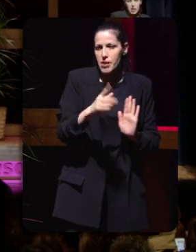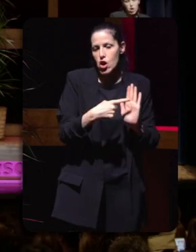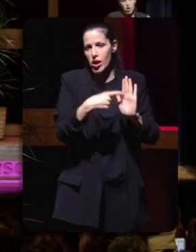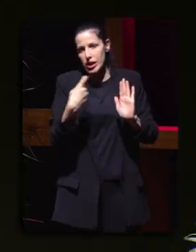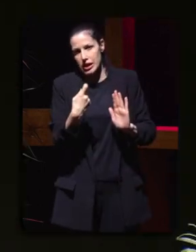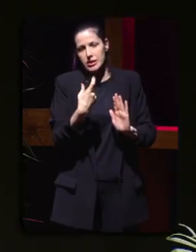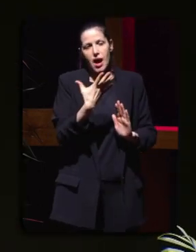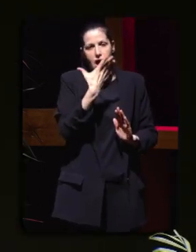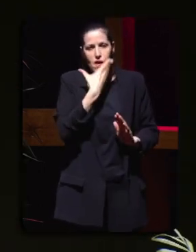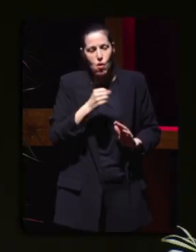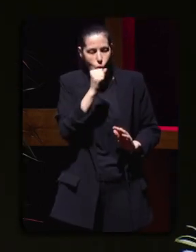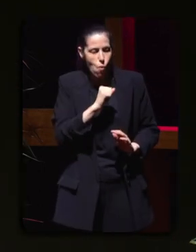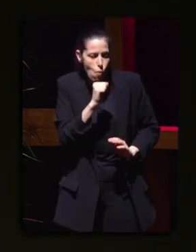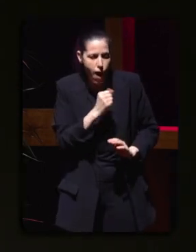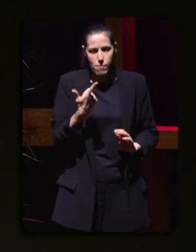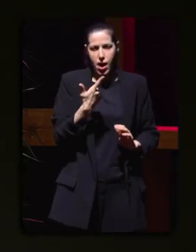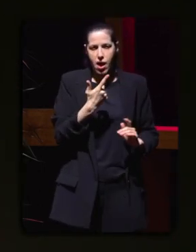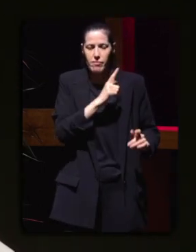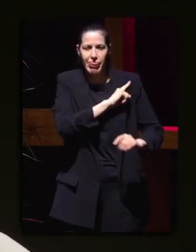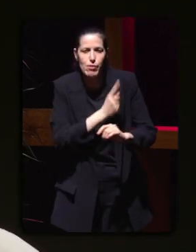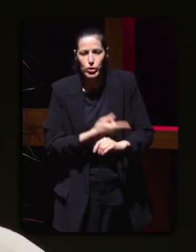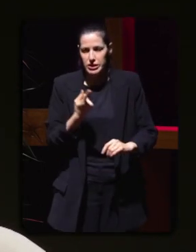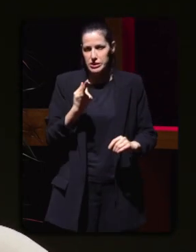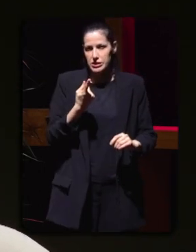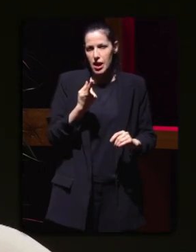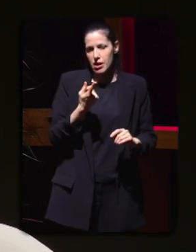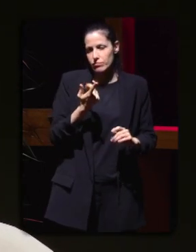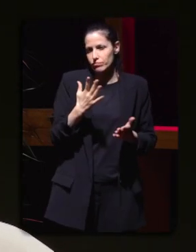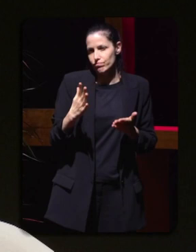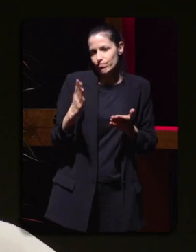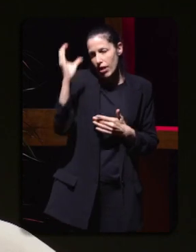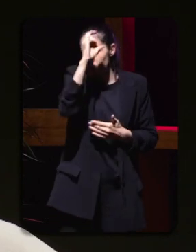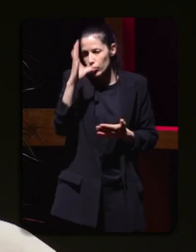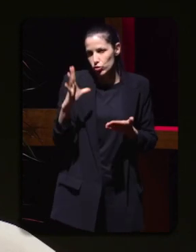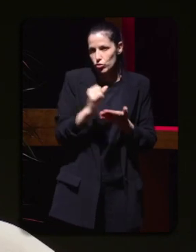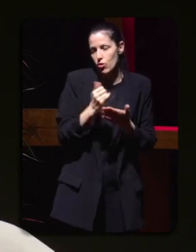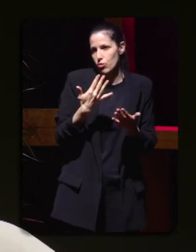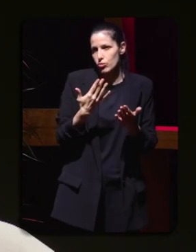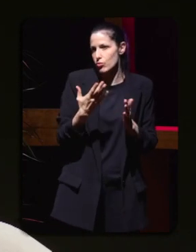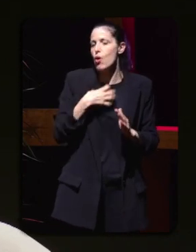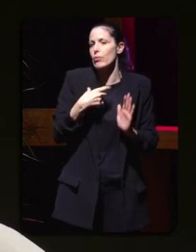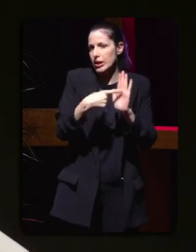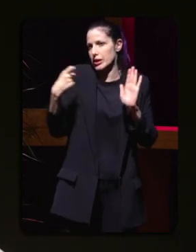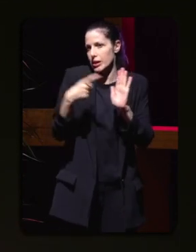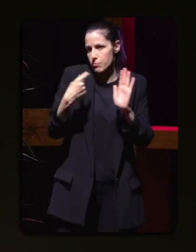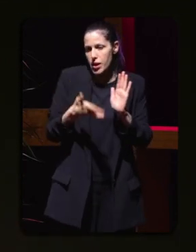súper guapísima de ser súper deportista porque eso conduce a la muerte me atrevo a decir tranquilamente